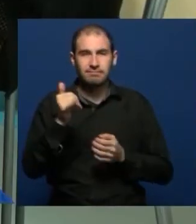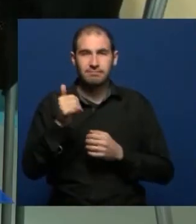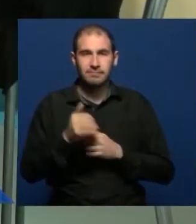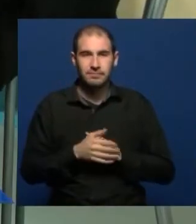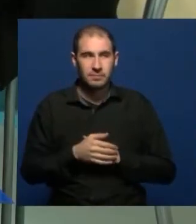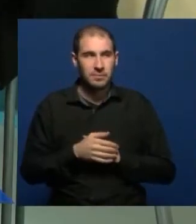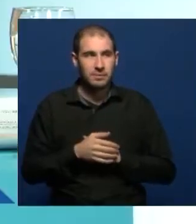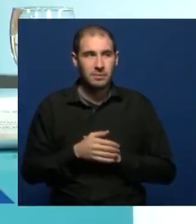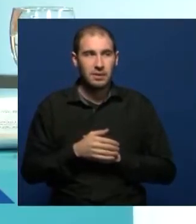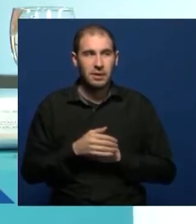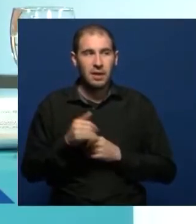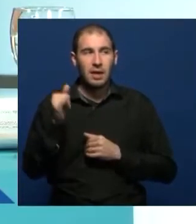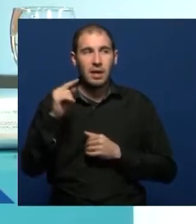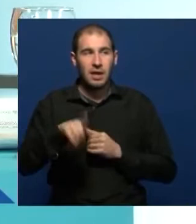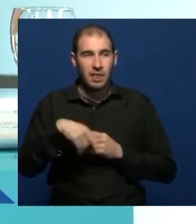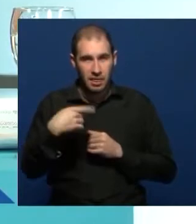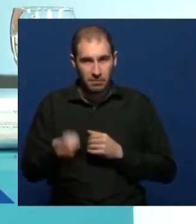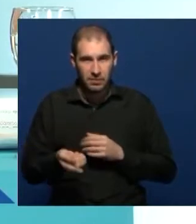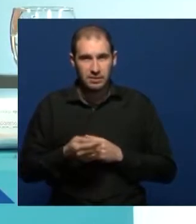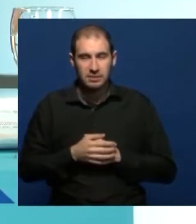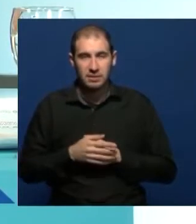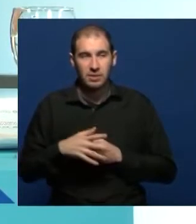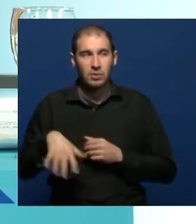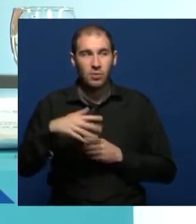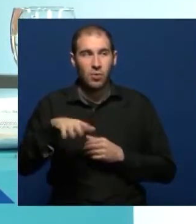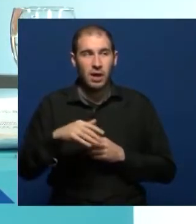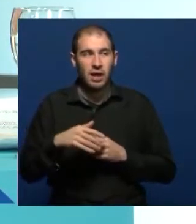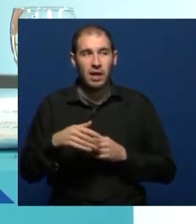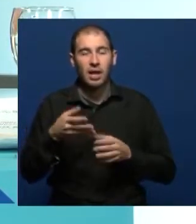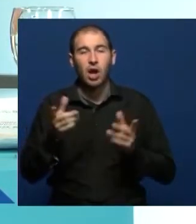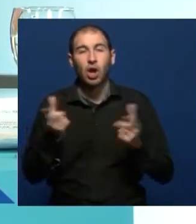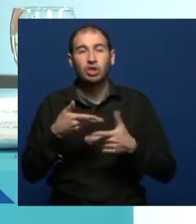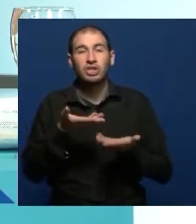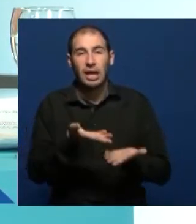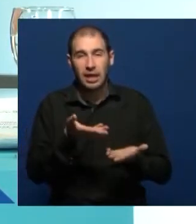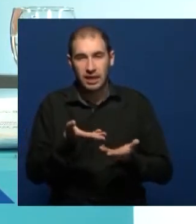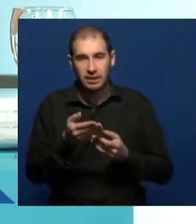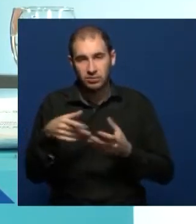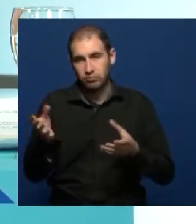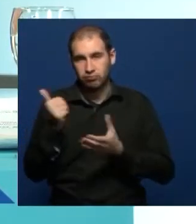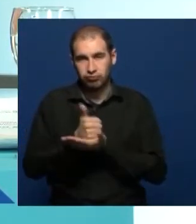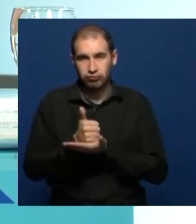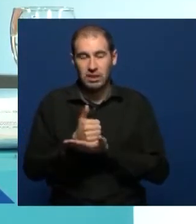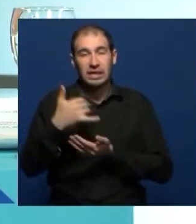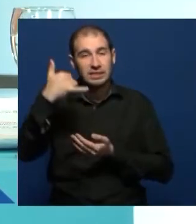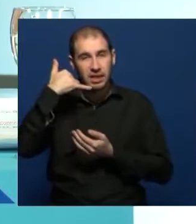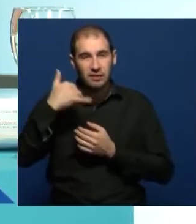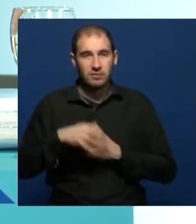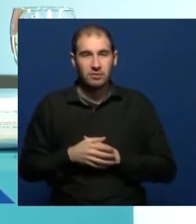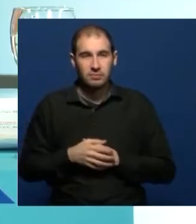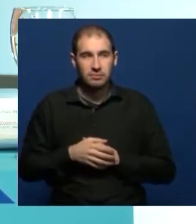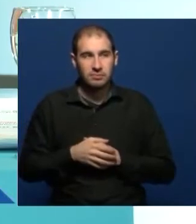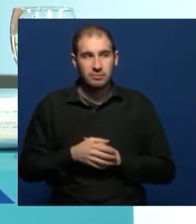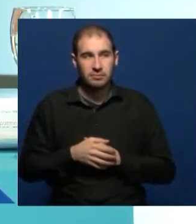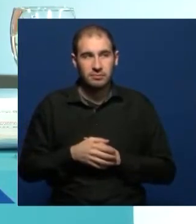¿No? Los números luego, de la consejería. El espacio de la consejería, donde estamos, el teléfono y un